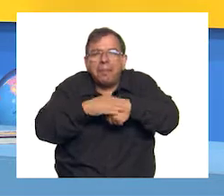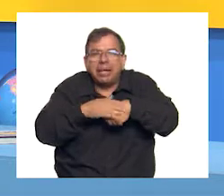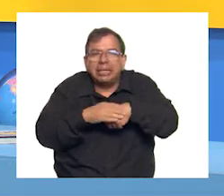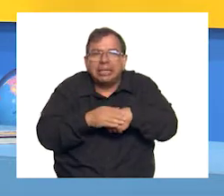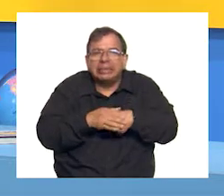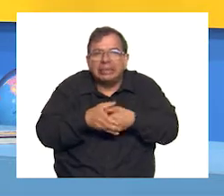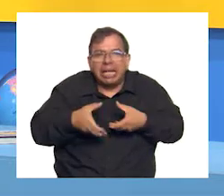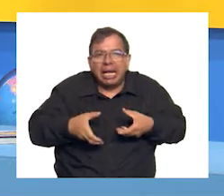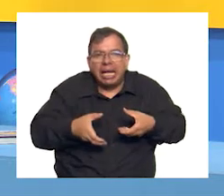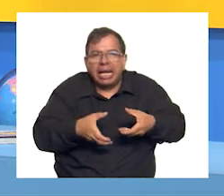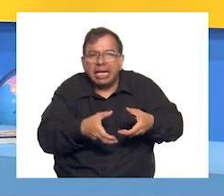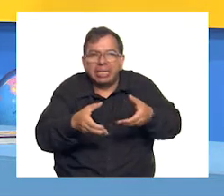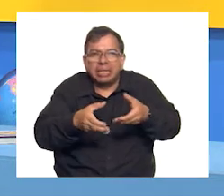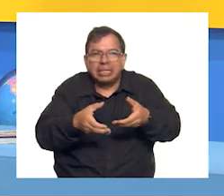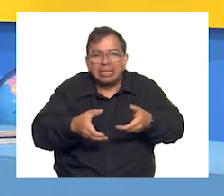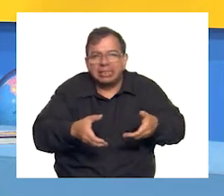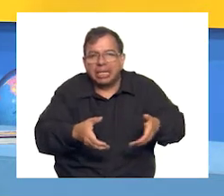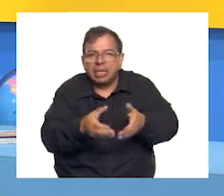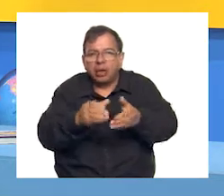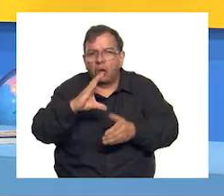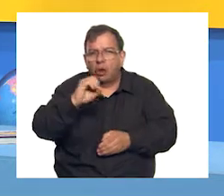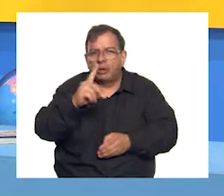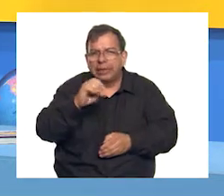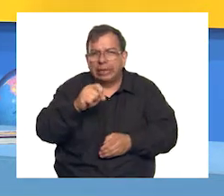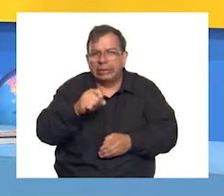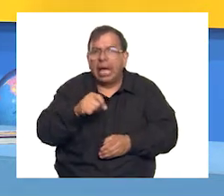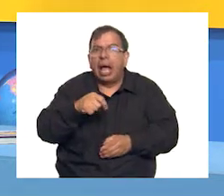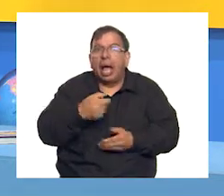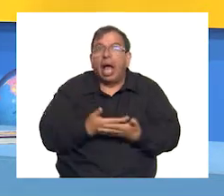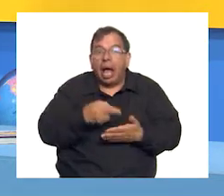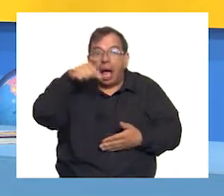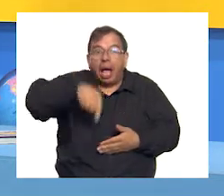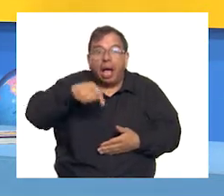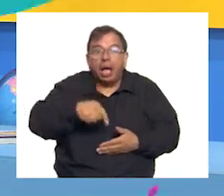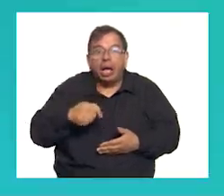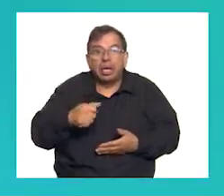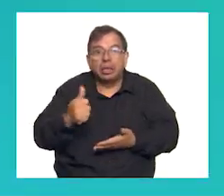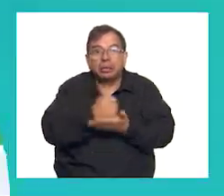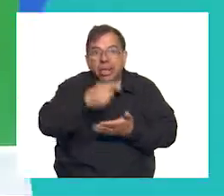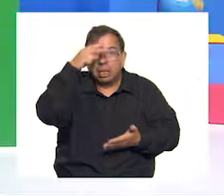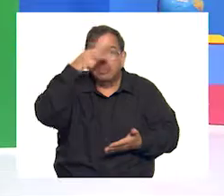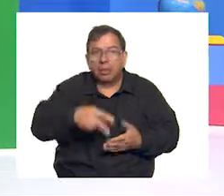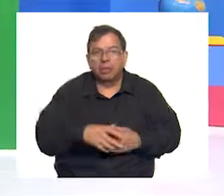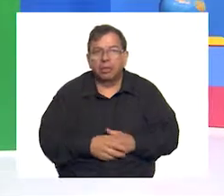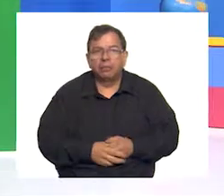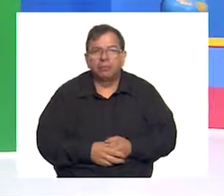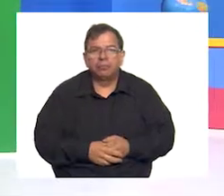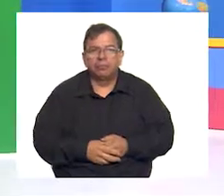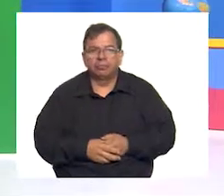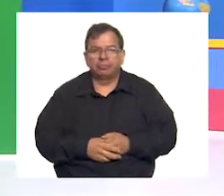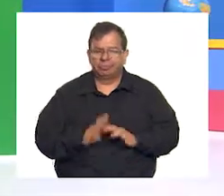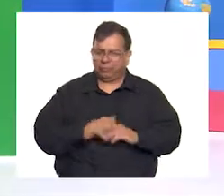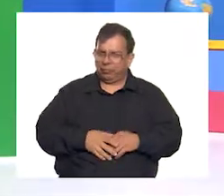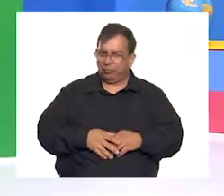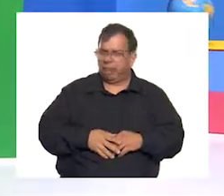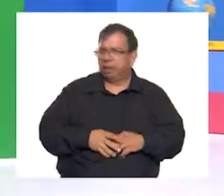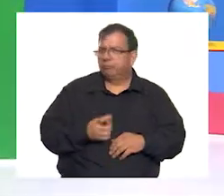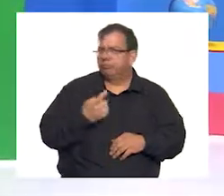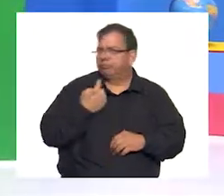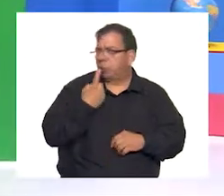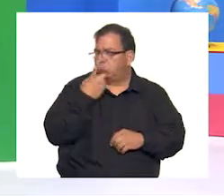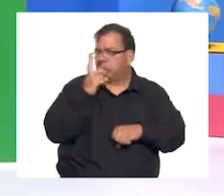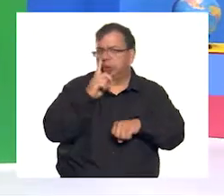del Callejón de la Condesa. ¡Ay! Esa se desarrolla aquí en la Ciudad de México. Un día se